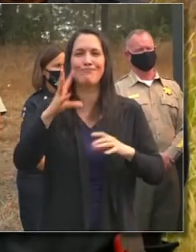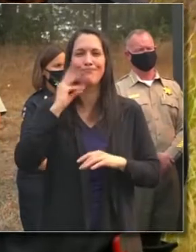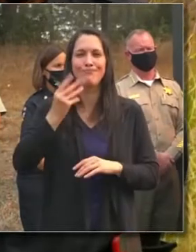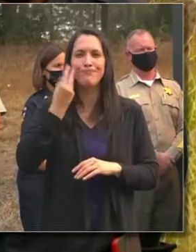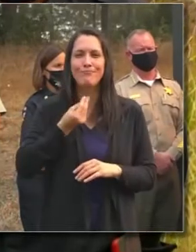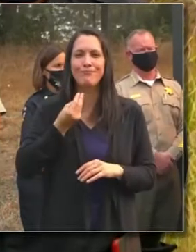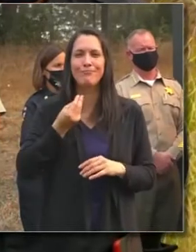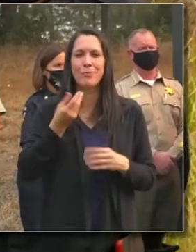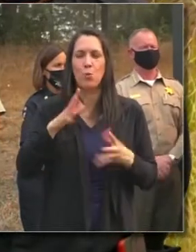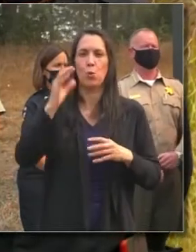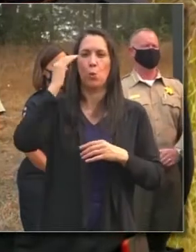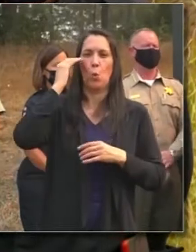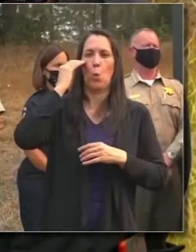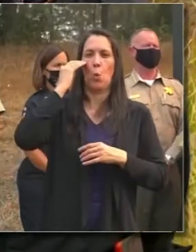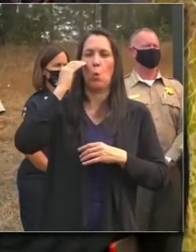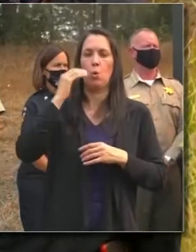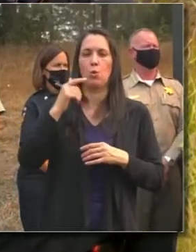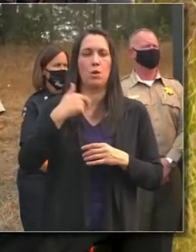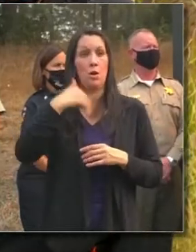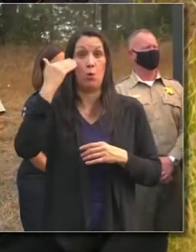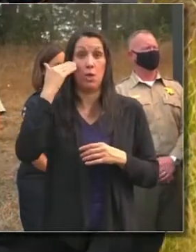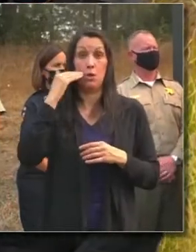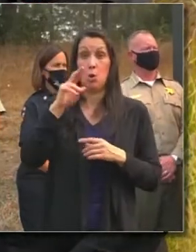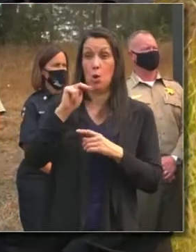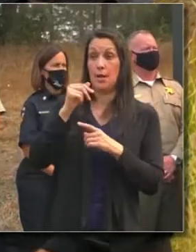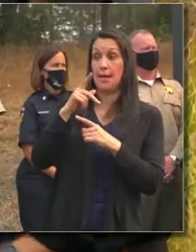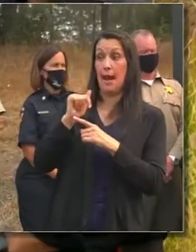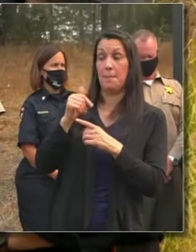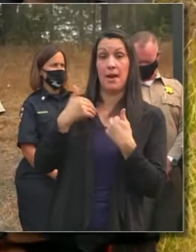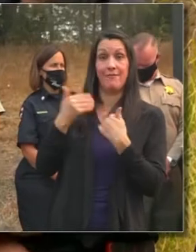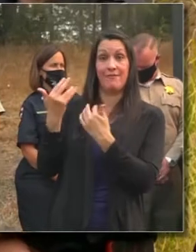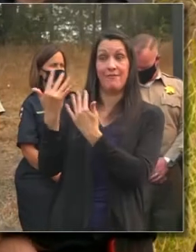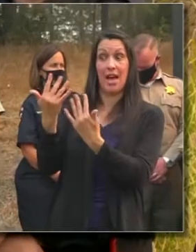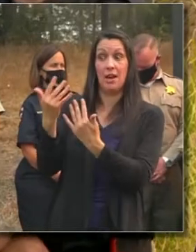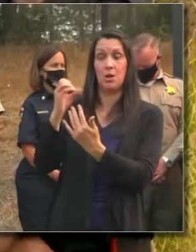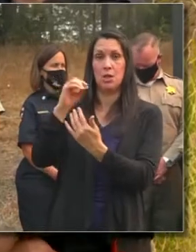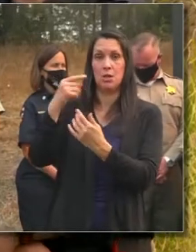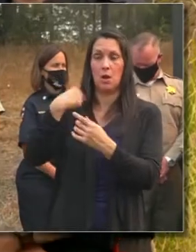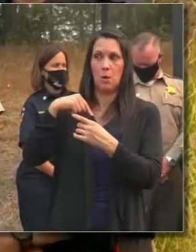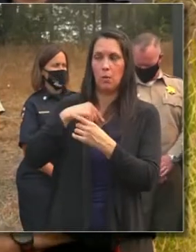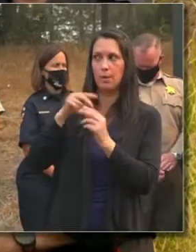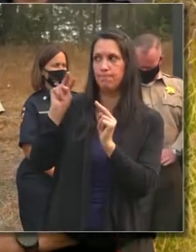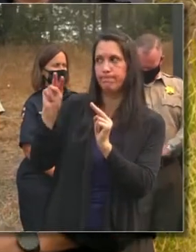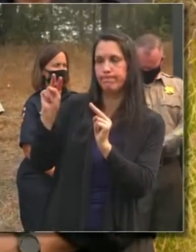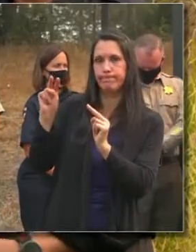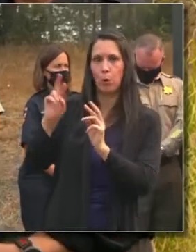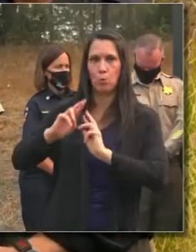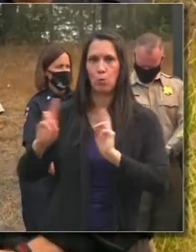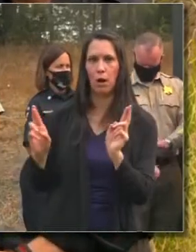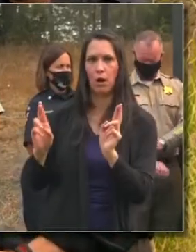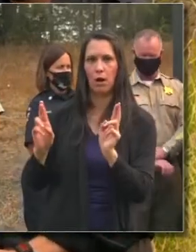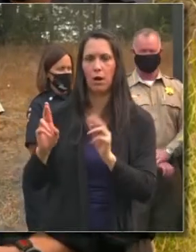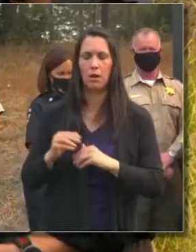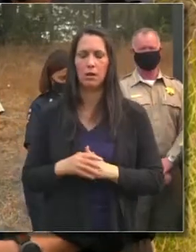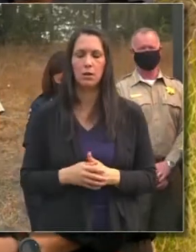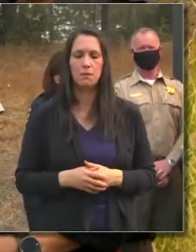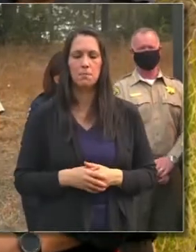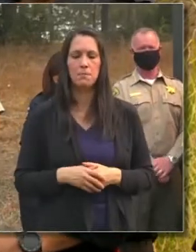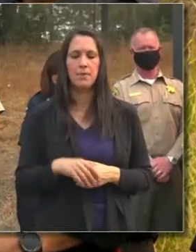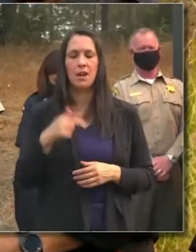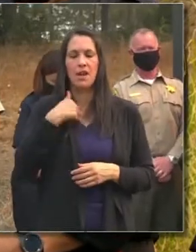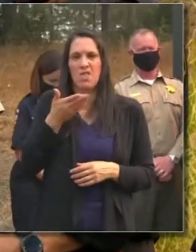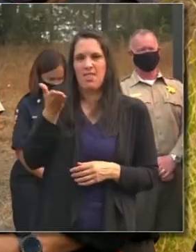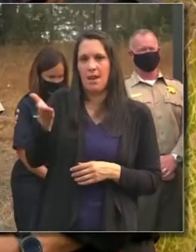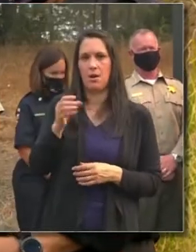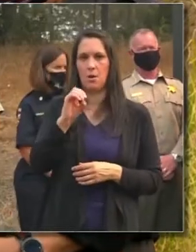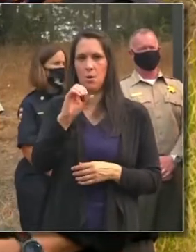experiencia en batallas como esta sabíamos que habría incendios en napa y esas comunidades estaban al tanto yo pasé mucho tiempo en